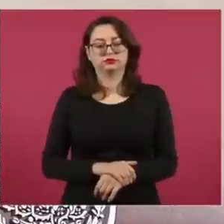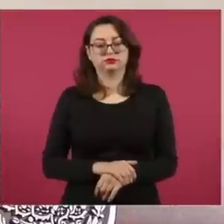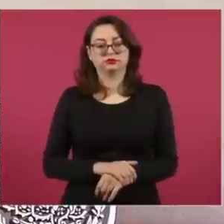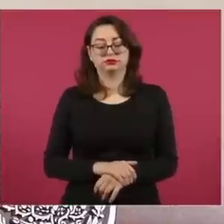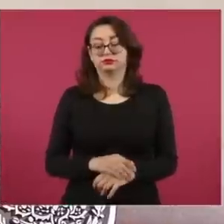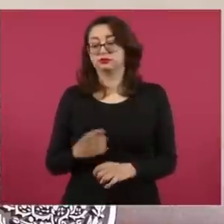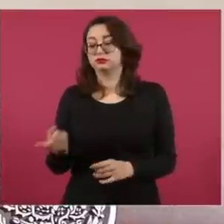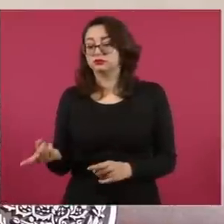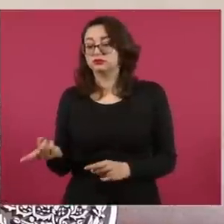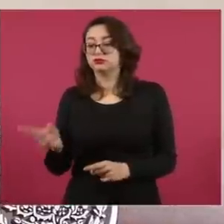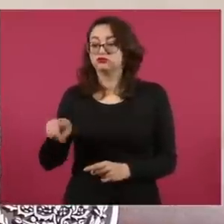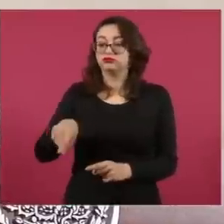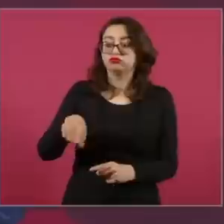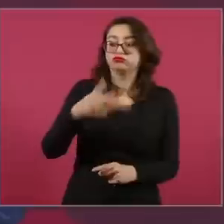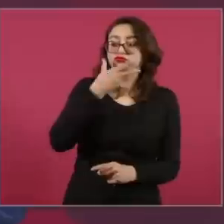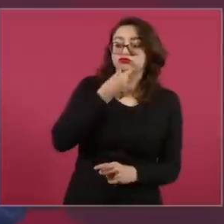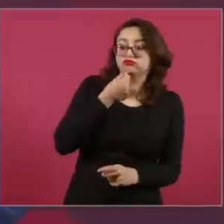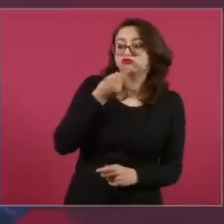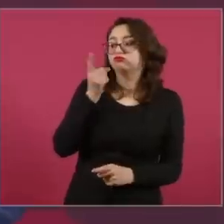resulta